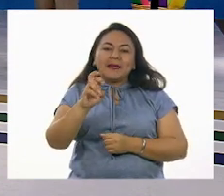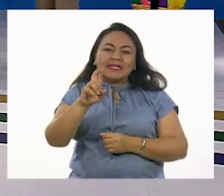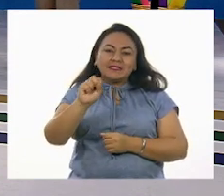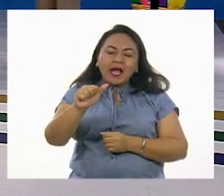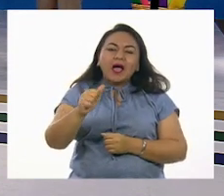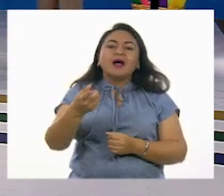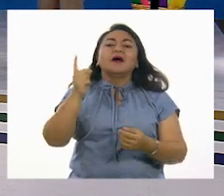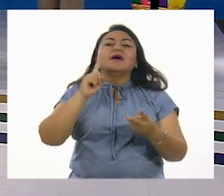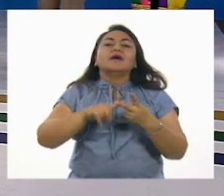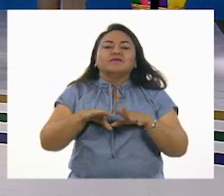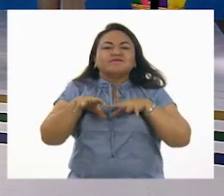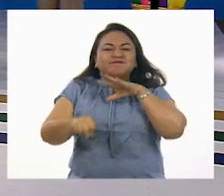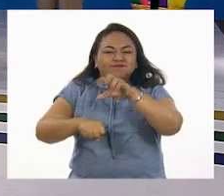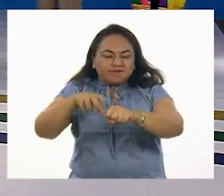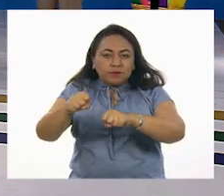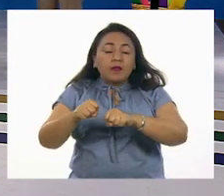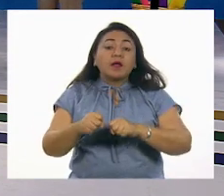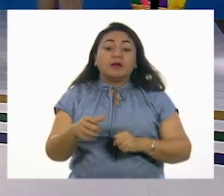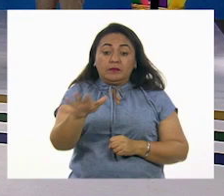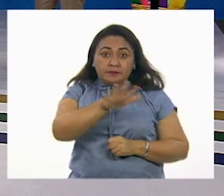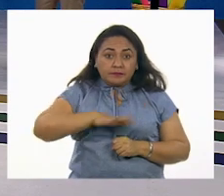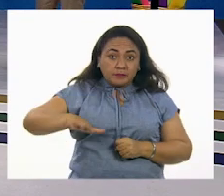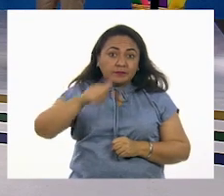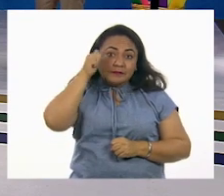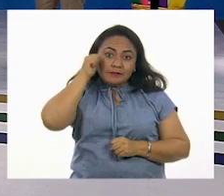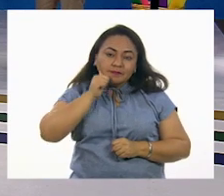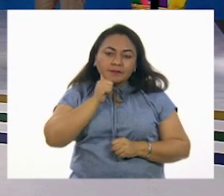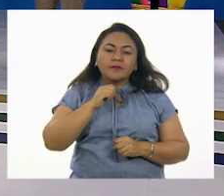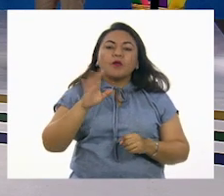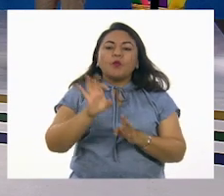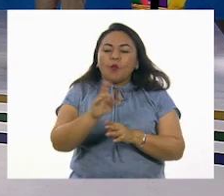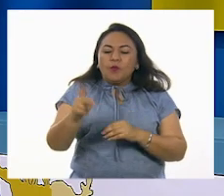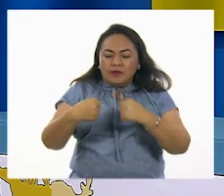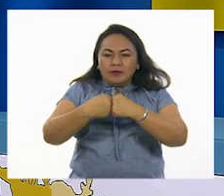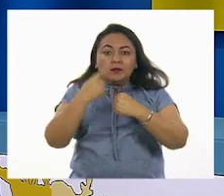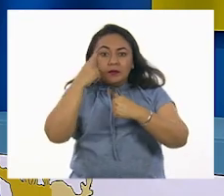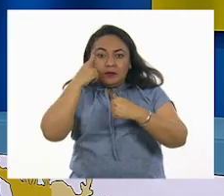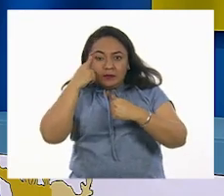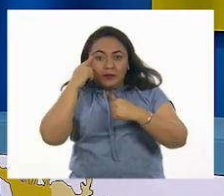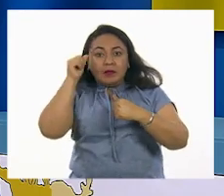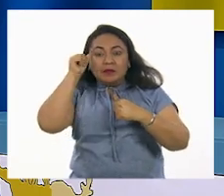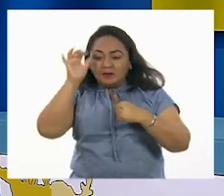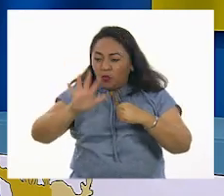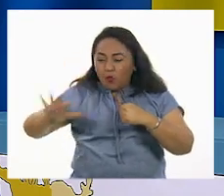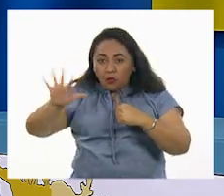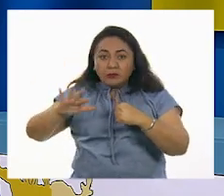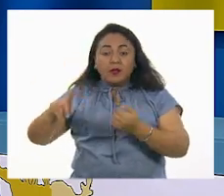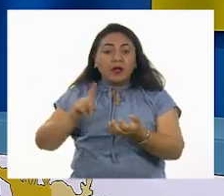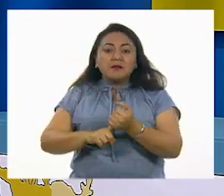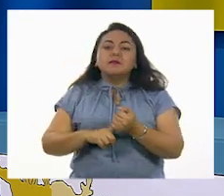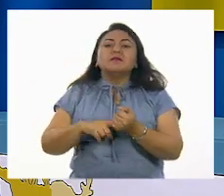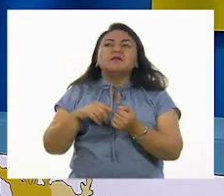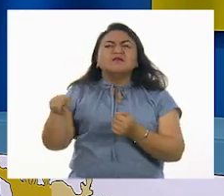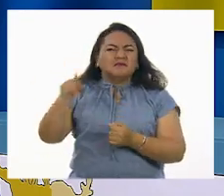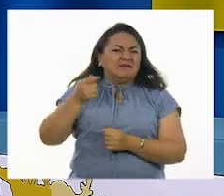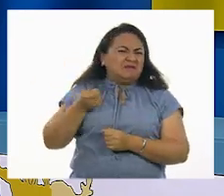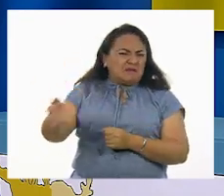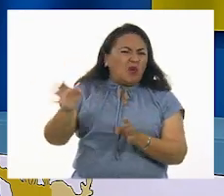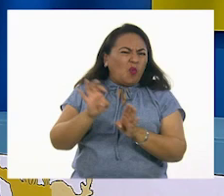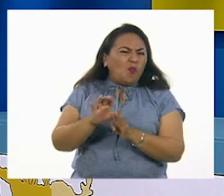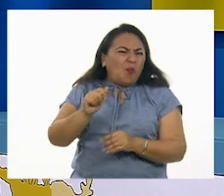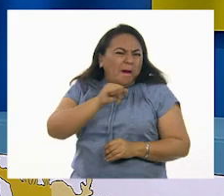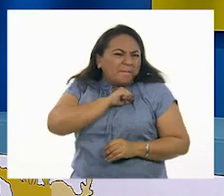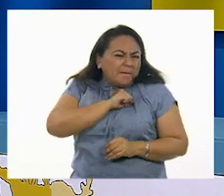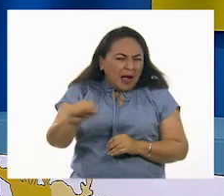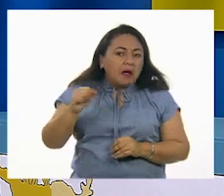conquistas. Para Aristóteles, los pueblos orientales no dejaban de ser bárbaros, diestros en las armas, y creía que los helenos o